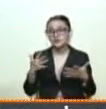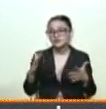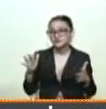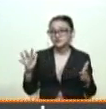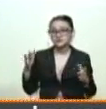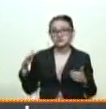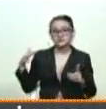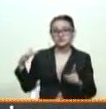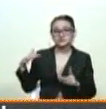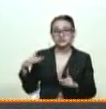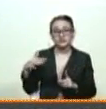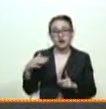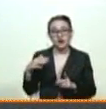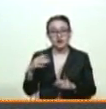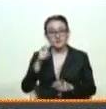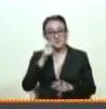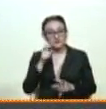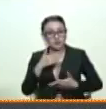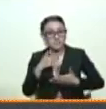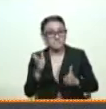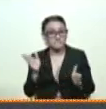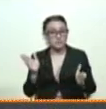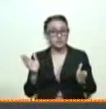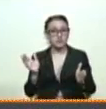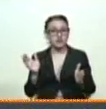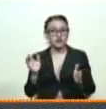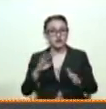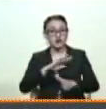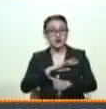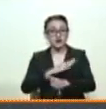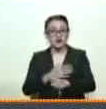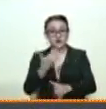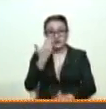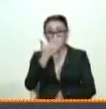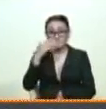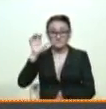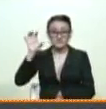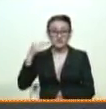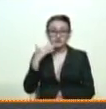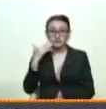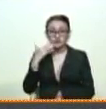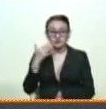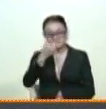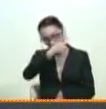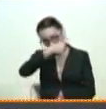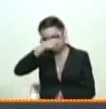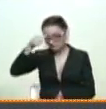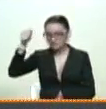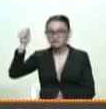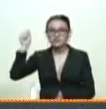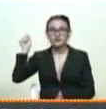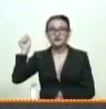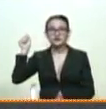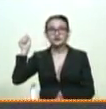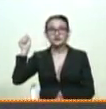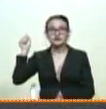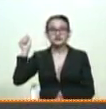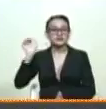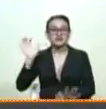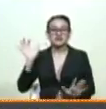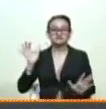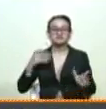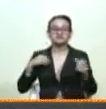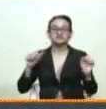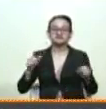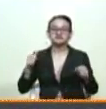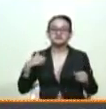insurrección popular. Y el imperio norteamericano se ha quitado la careta para ir ya por